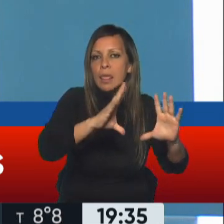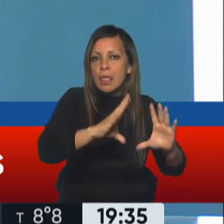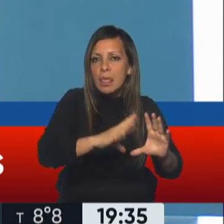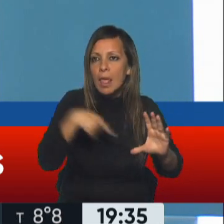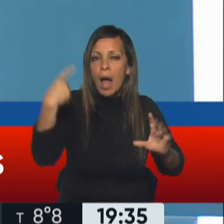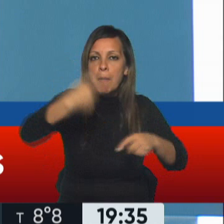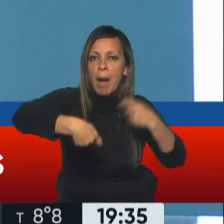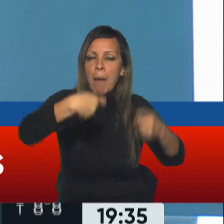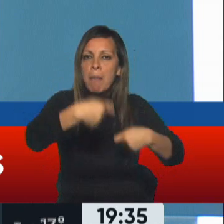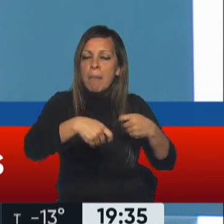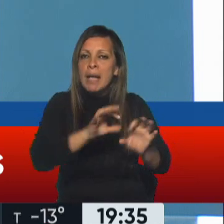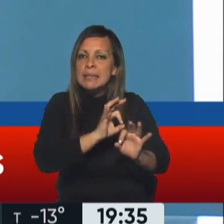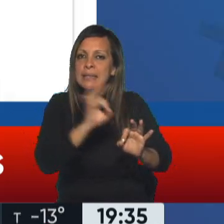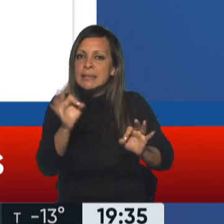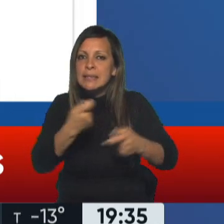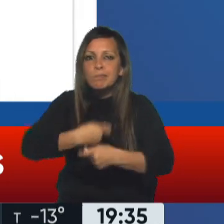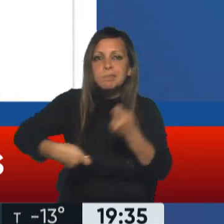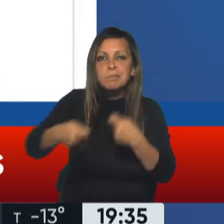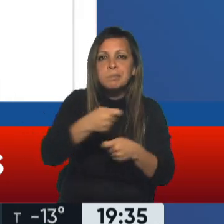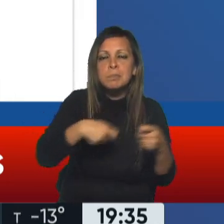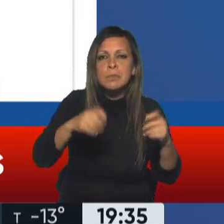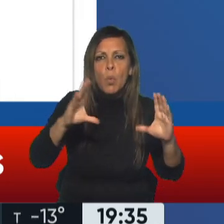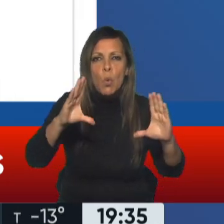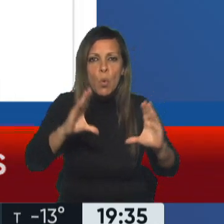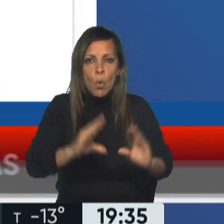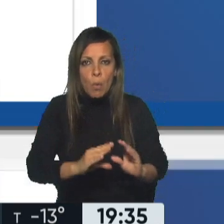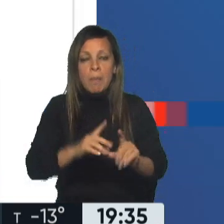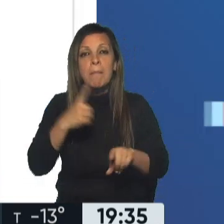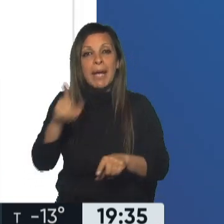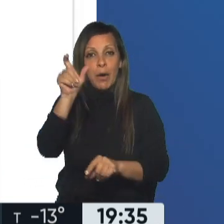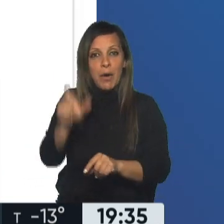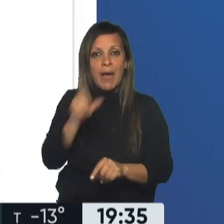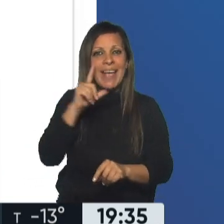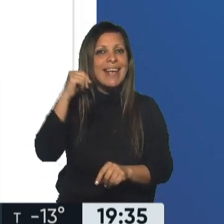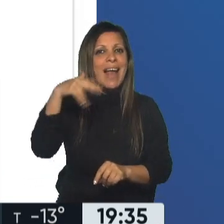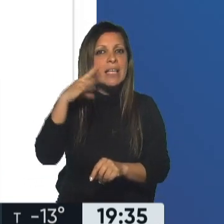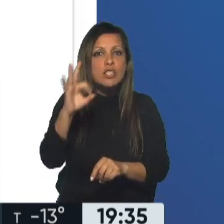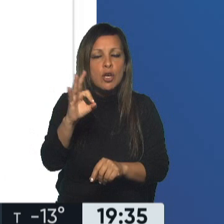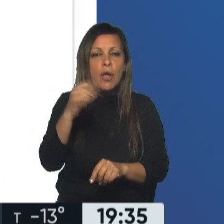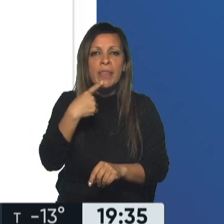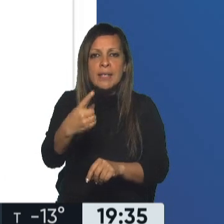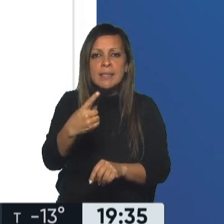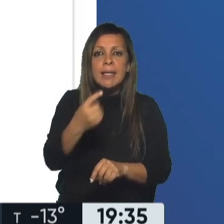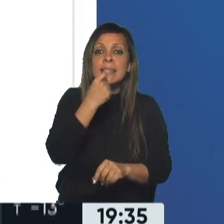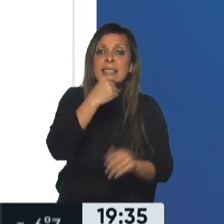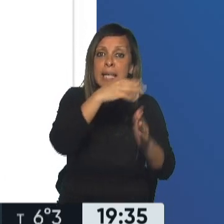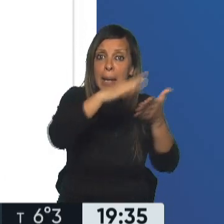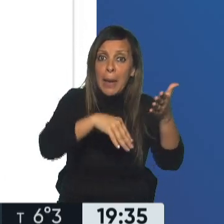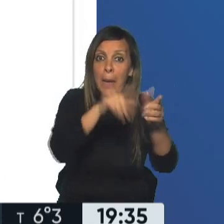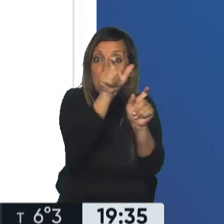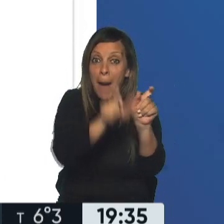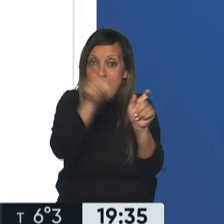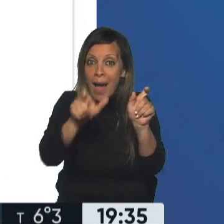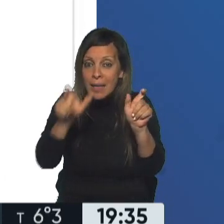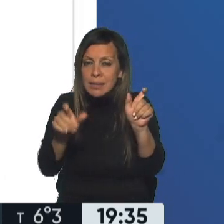tanto no se financiaba, al menos dentro del mercado. Pero Ignacio Noel dice, salvo que el balance esté adulterado, Molinos Cañuelas tuvo su